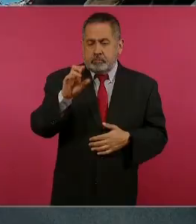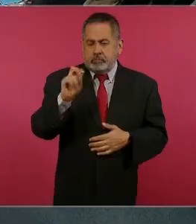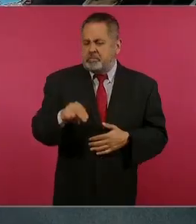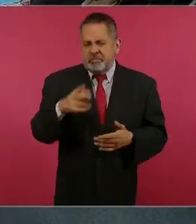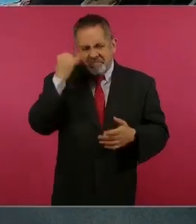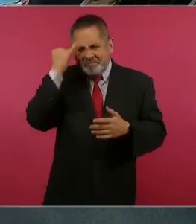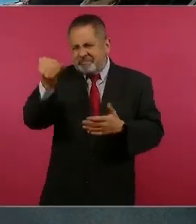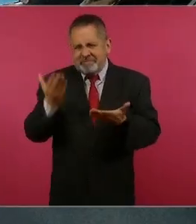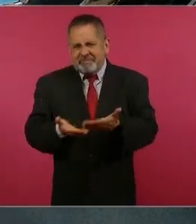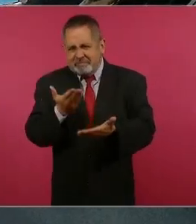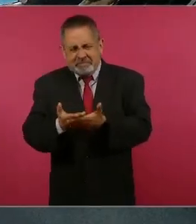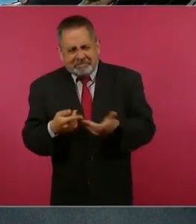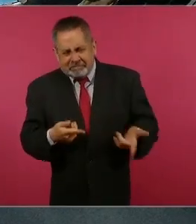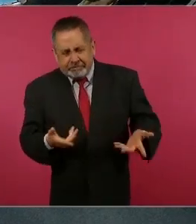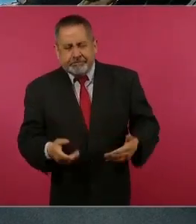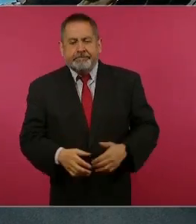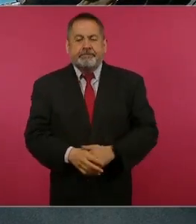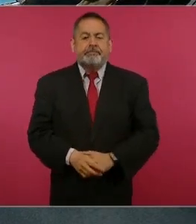Pues